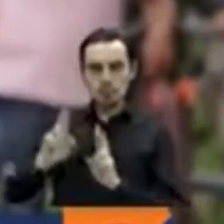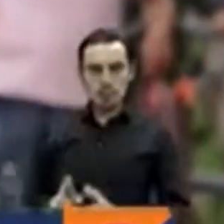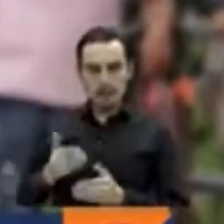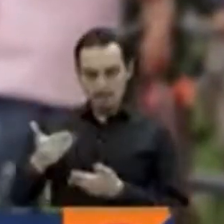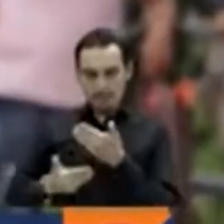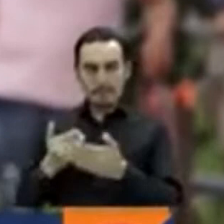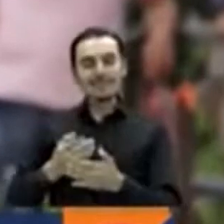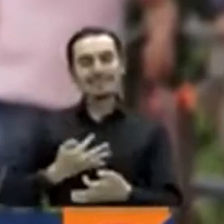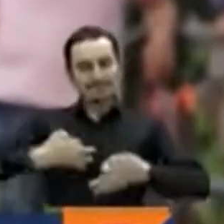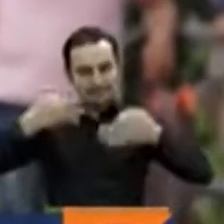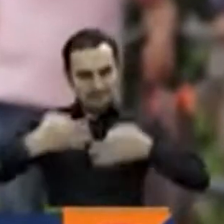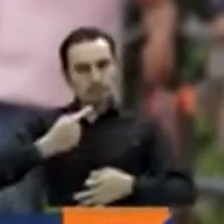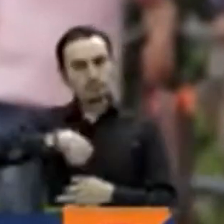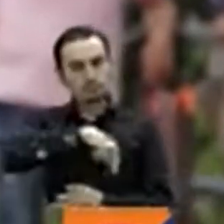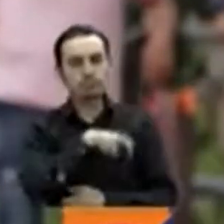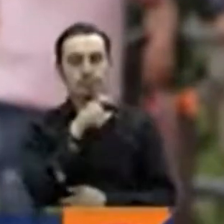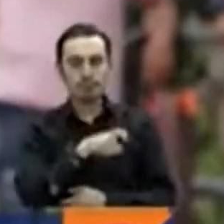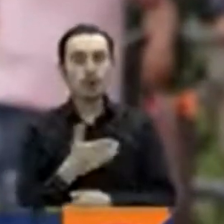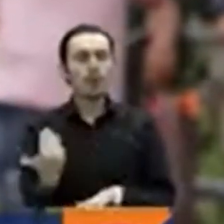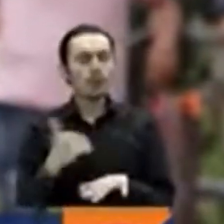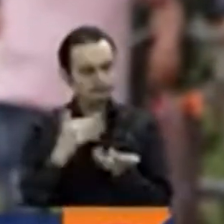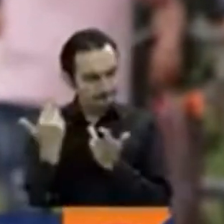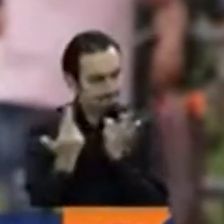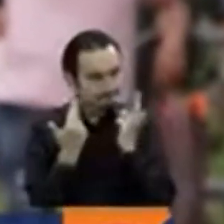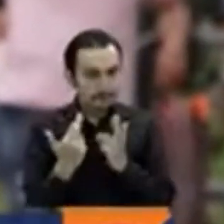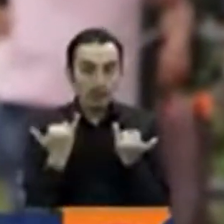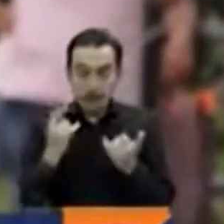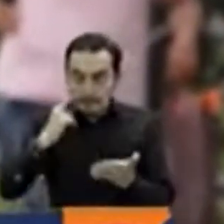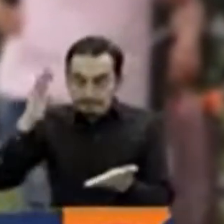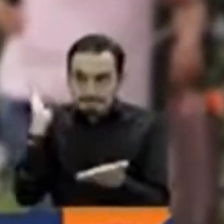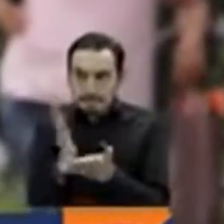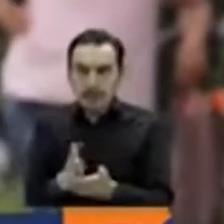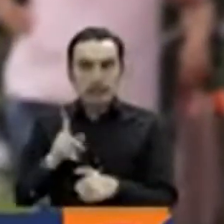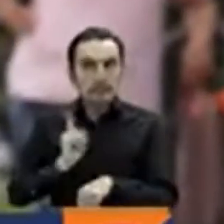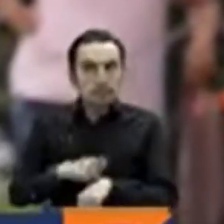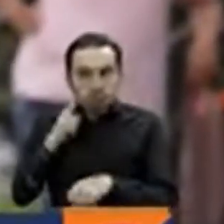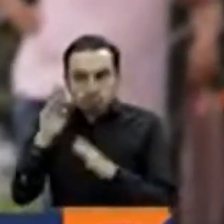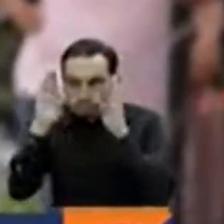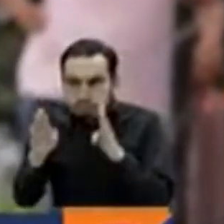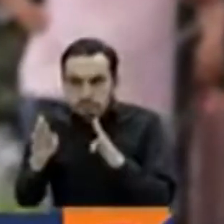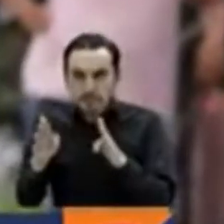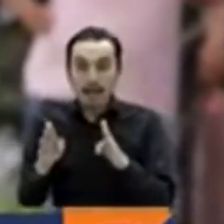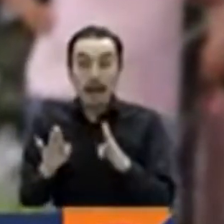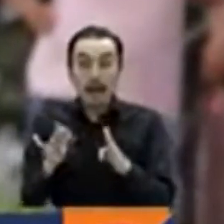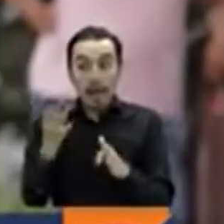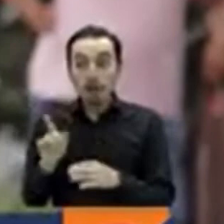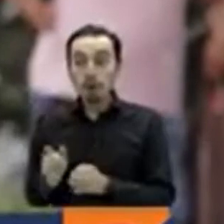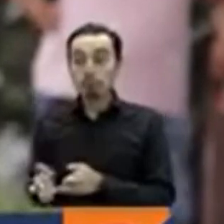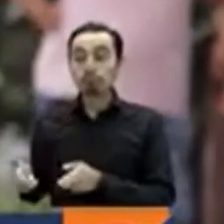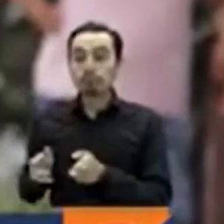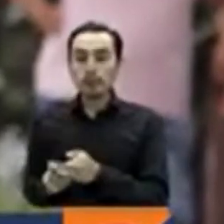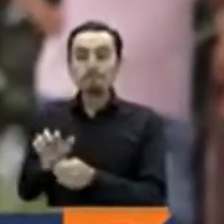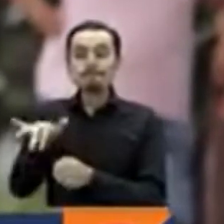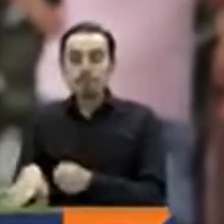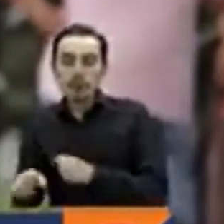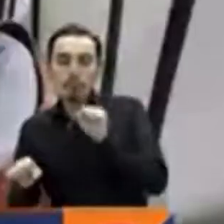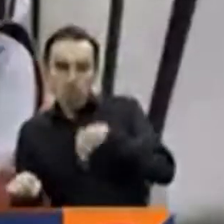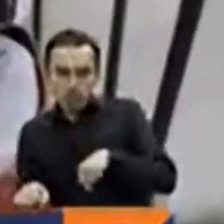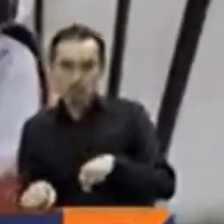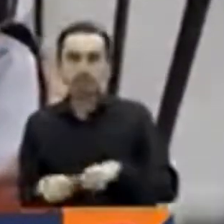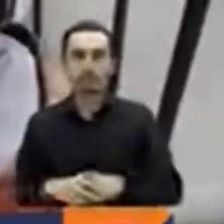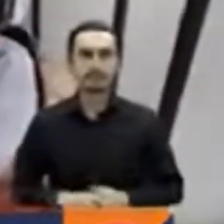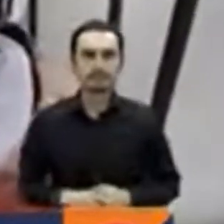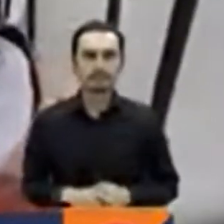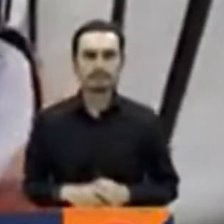sur, porque en estos momentos, repito, hay una alerta permanente sobre que si se desborda o no se desborda el Canal del